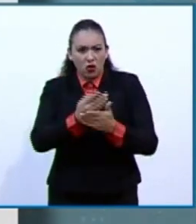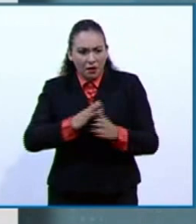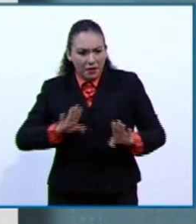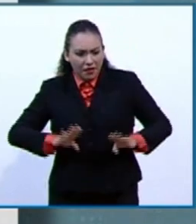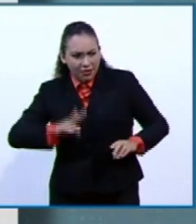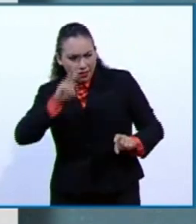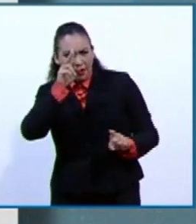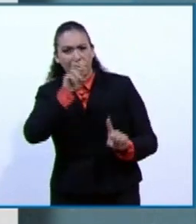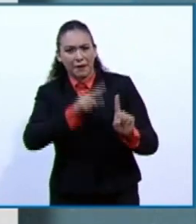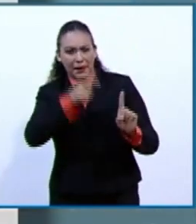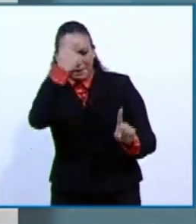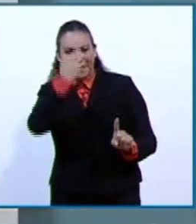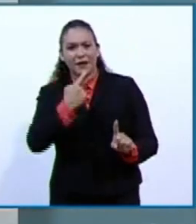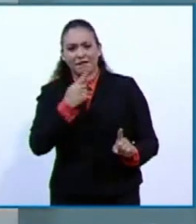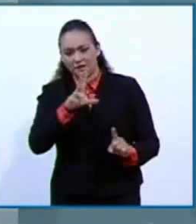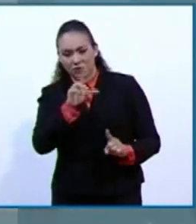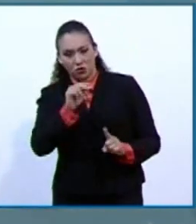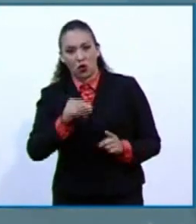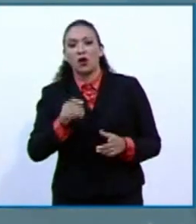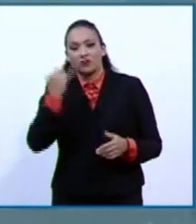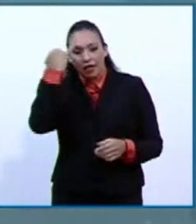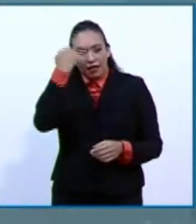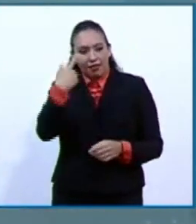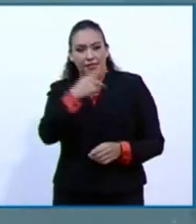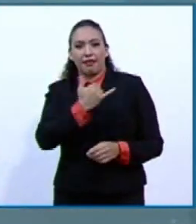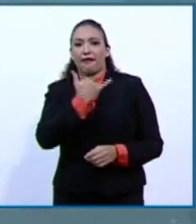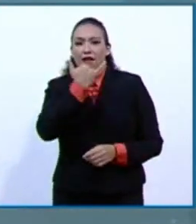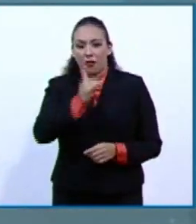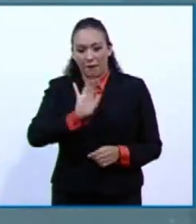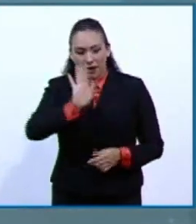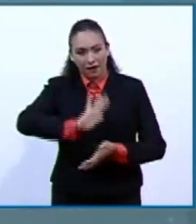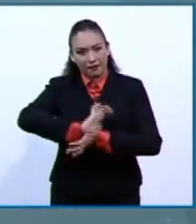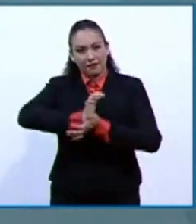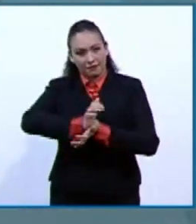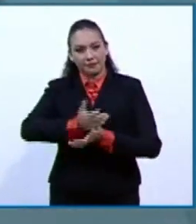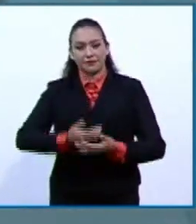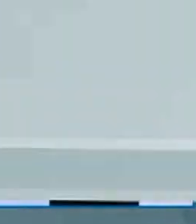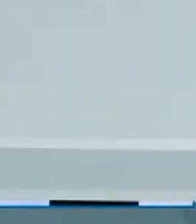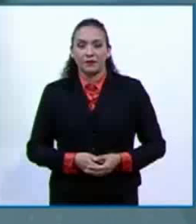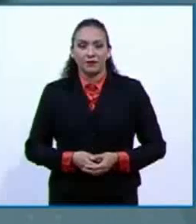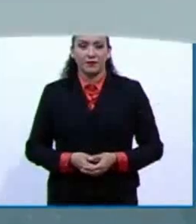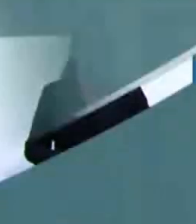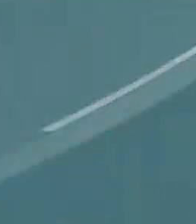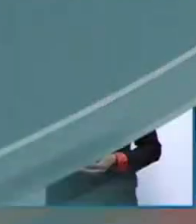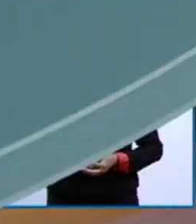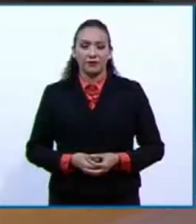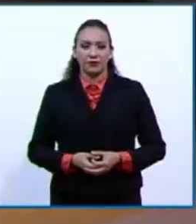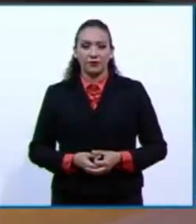revisiones migratorias con base en criterios arbitrarios y discriminatorios.